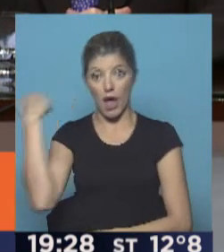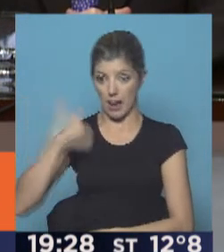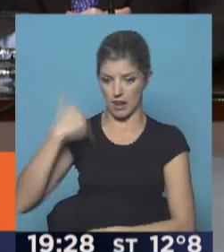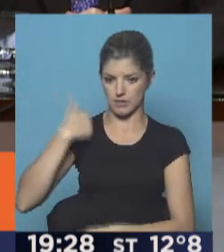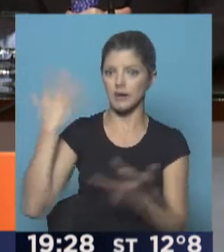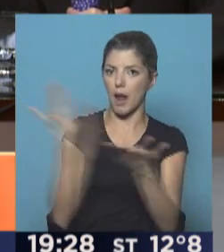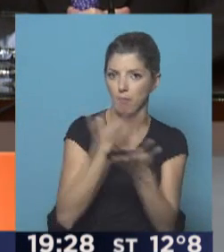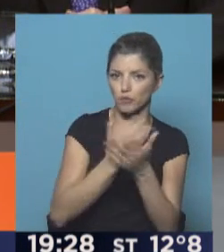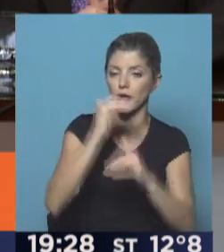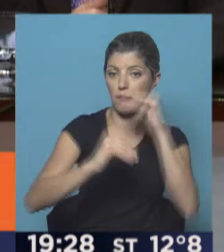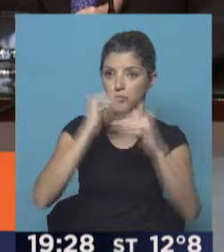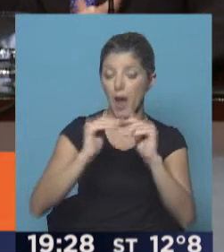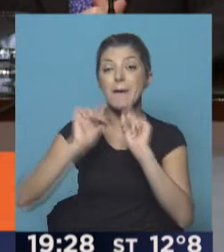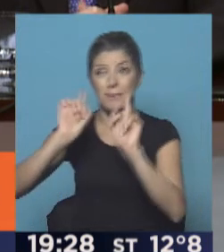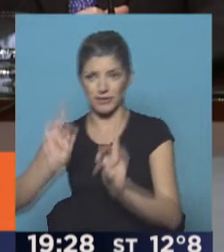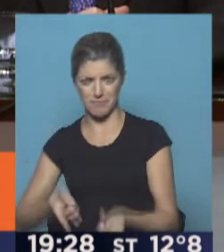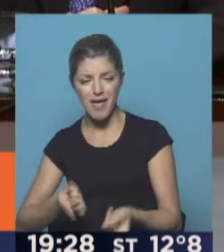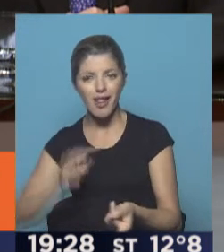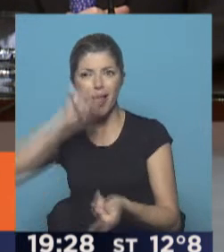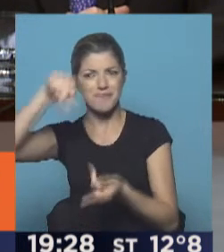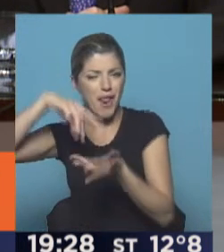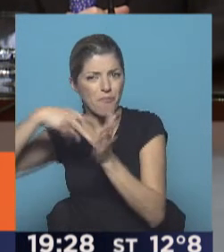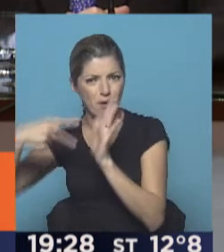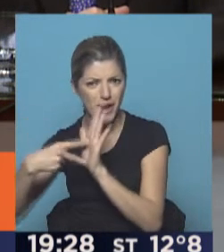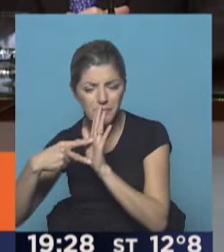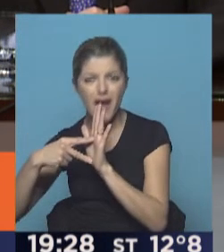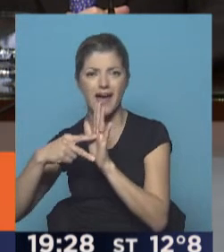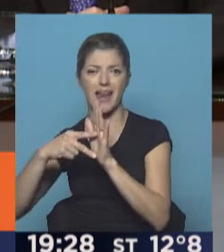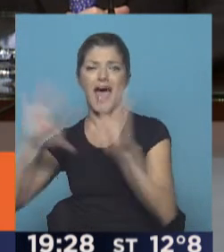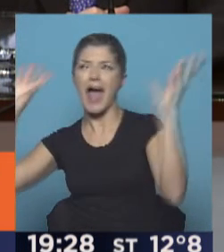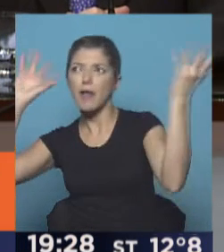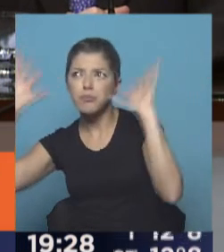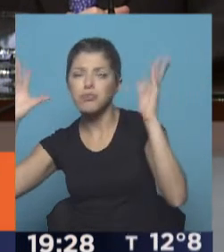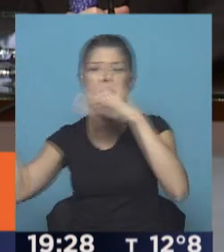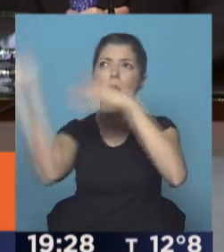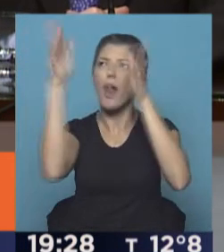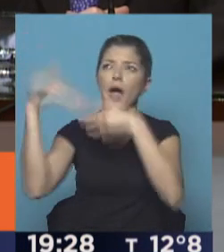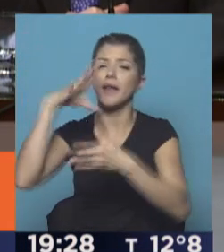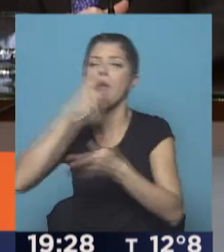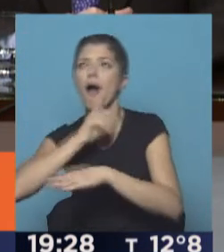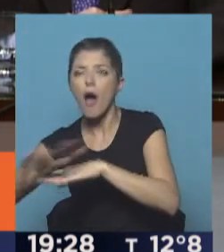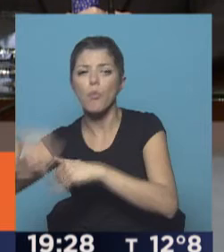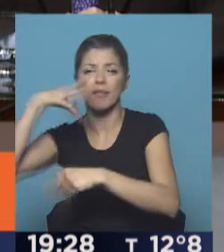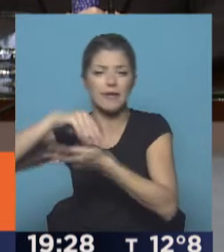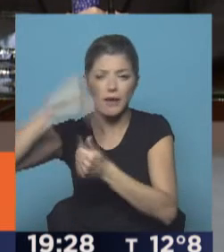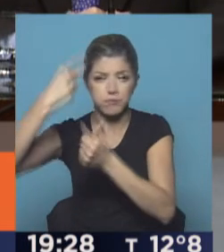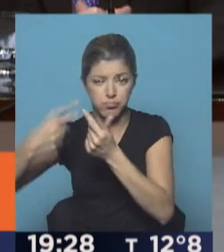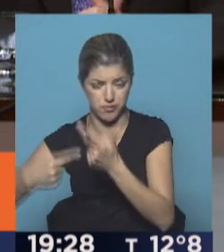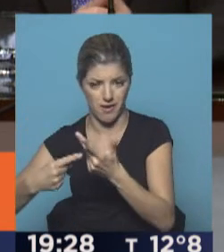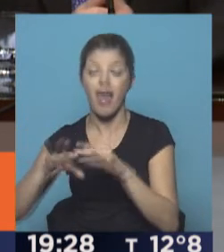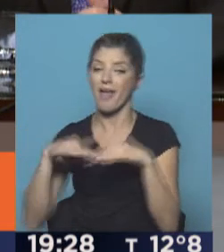el crecimiento, sino, como decía Juanjo, por la destrucción del medio ambiente que eso implica. Entonces debemos ser conscientes que